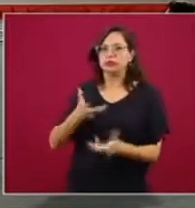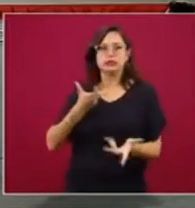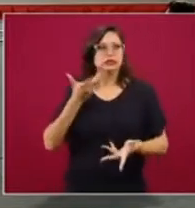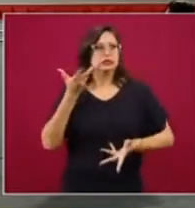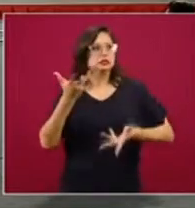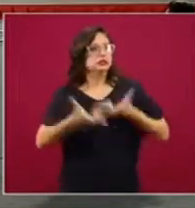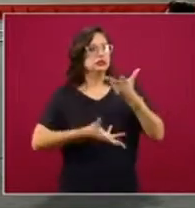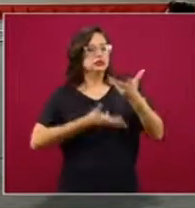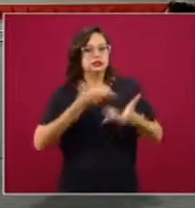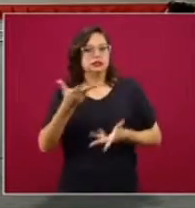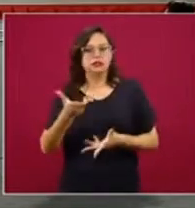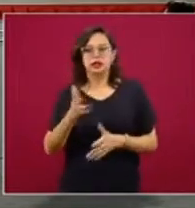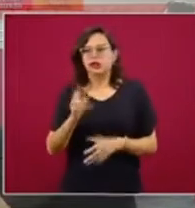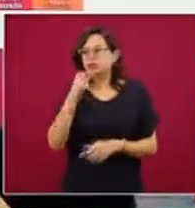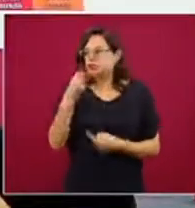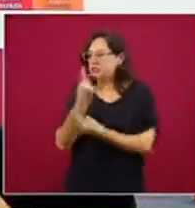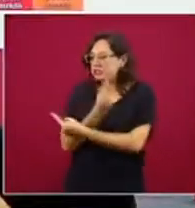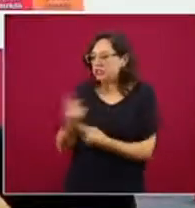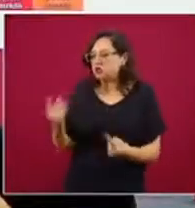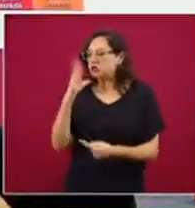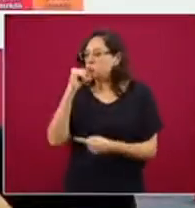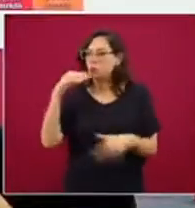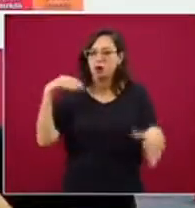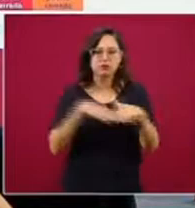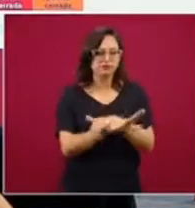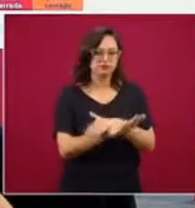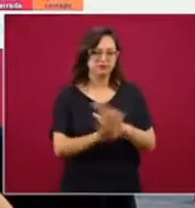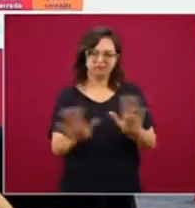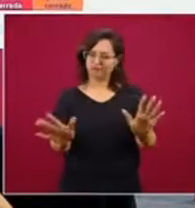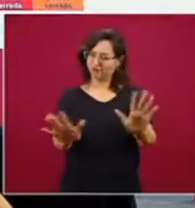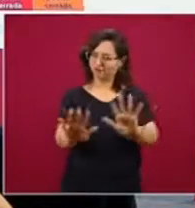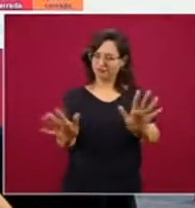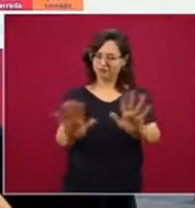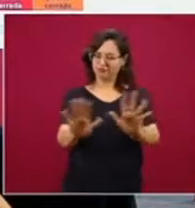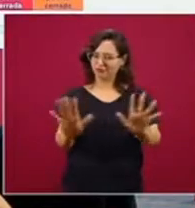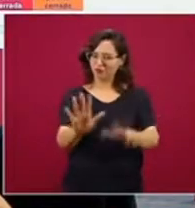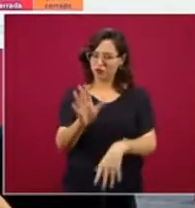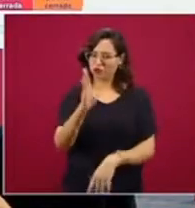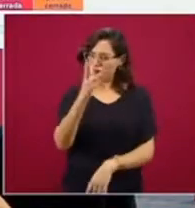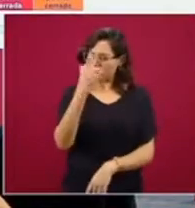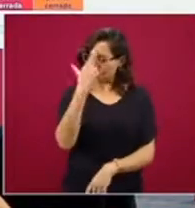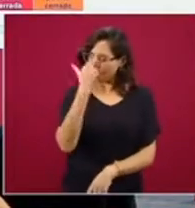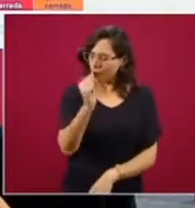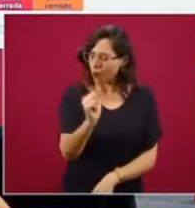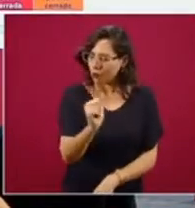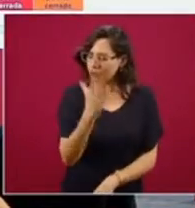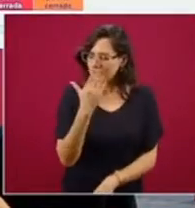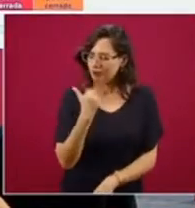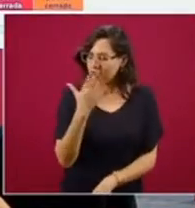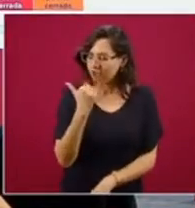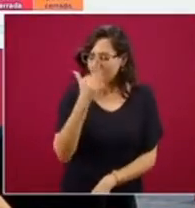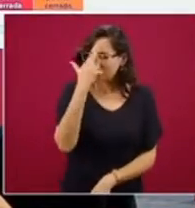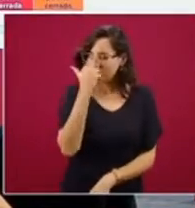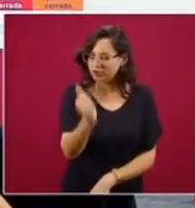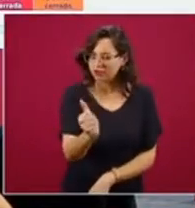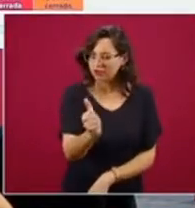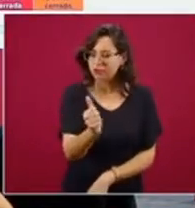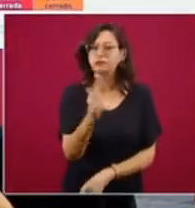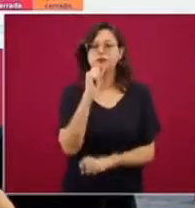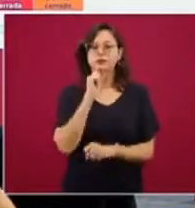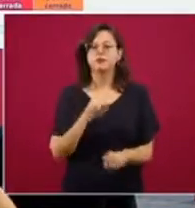de no pueden entrar los niños, no hay ninguna razón para excluir a los niños. Y lo mismo